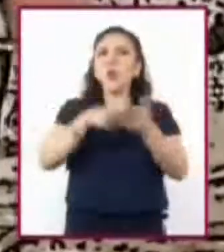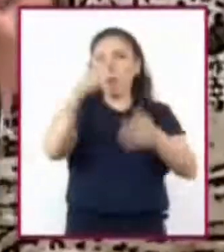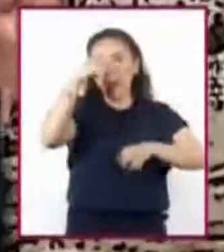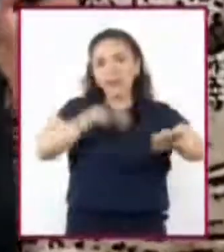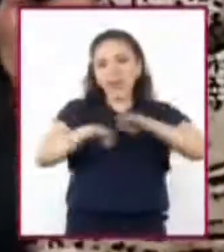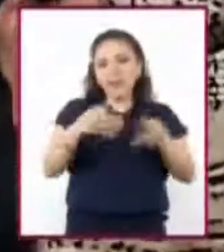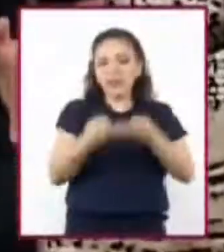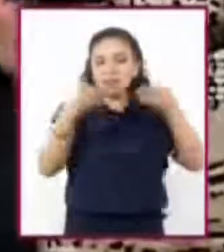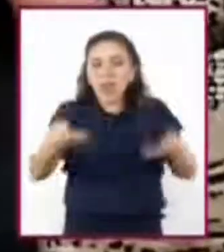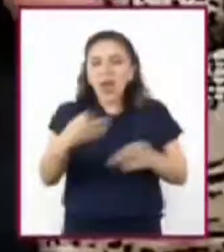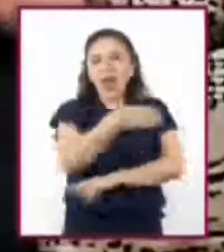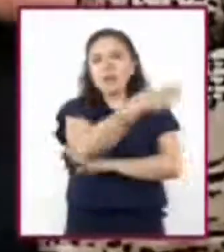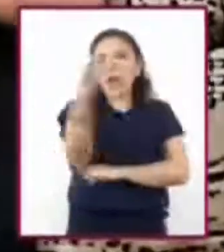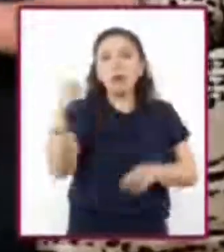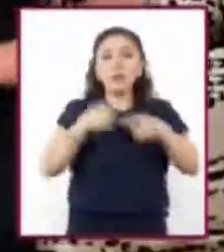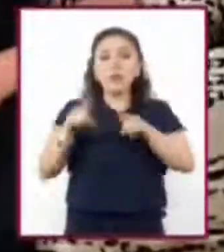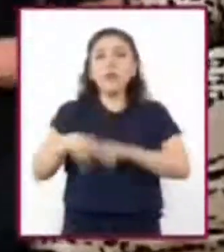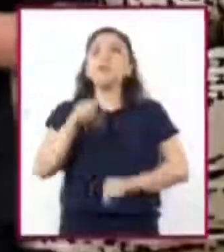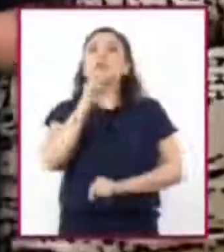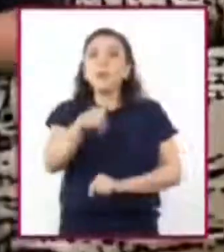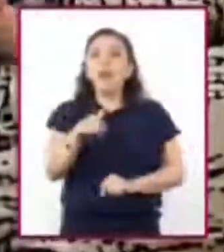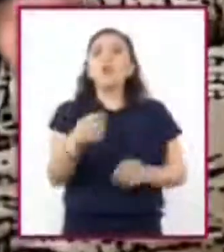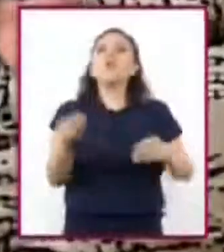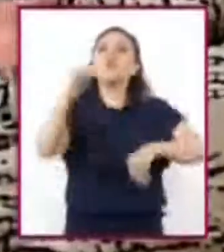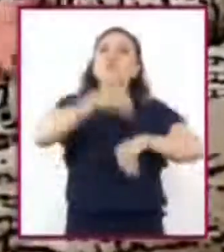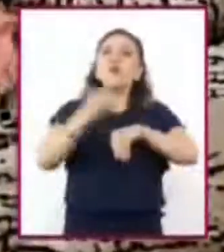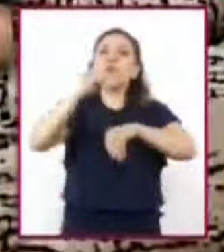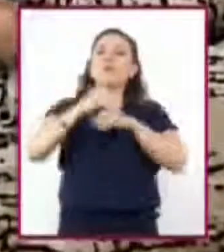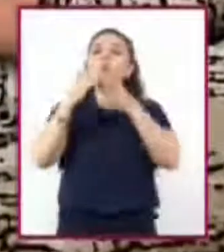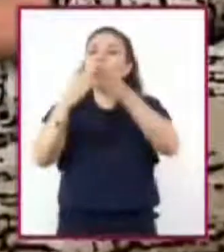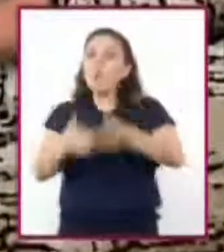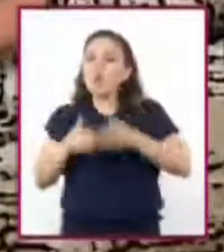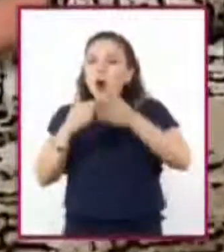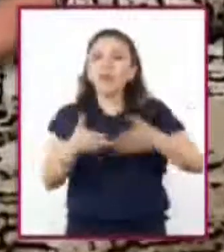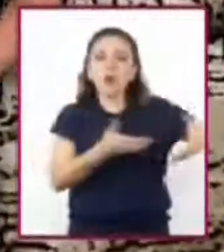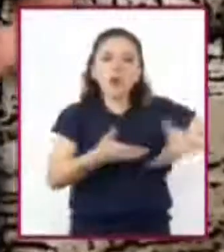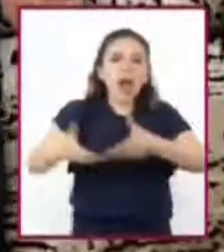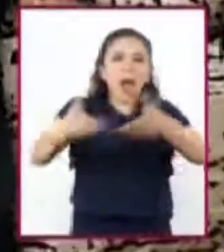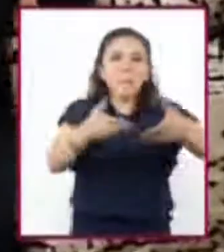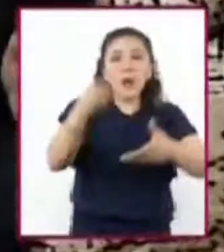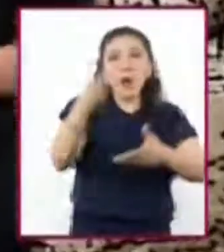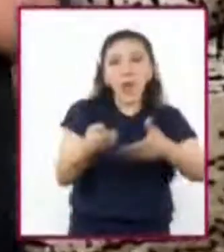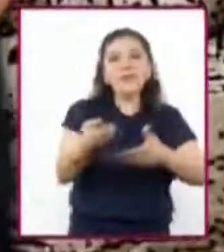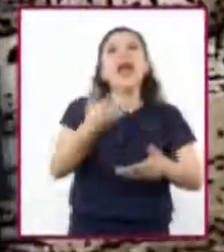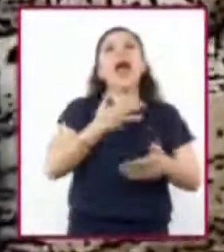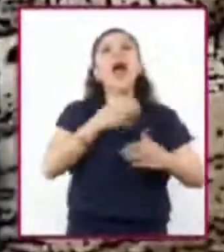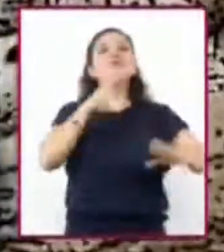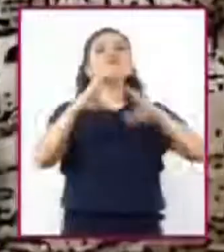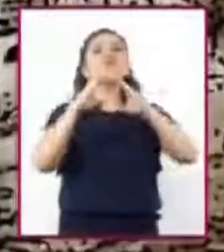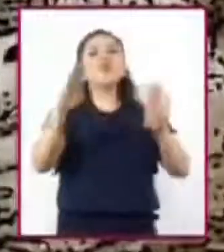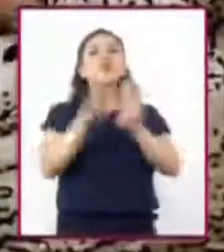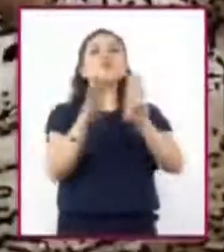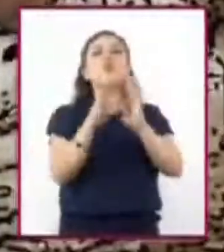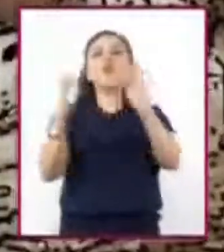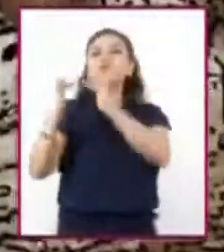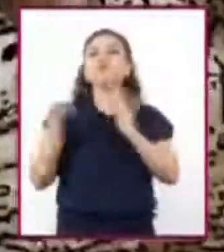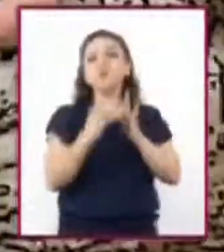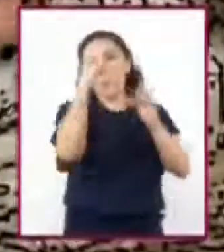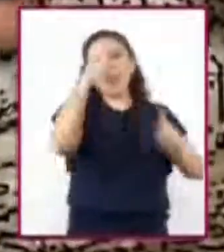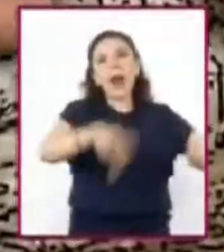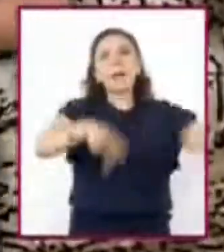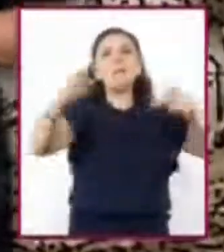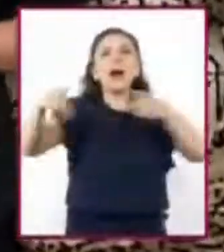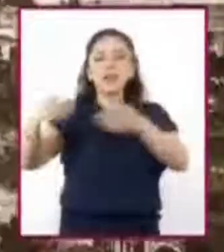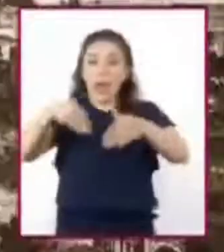agrícolas y ganaderas, así como la traza de caminos y puertos, con lo que se establecieron circuitos comerciales dentro y fuera de la